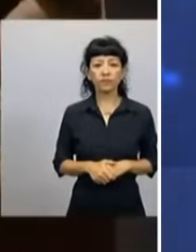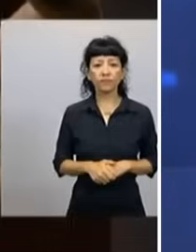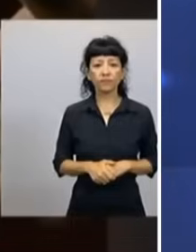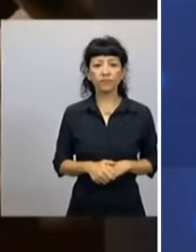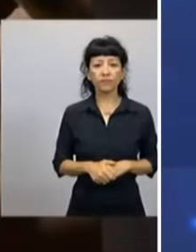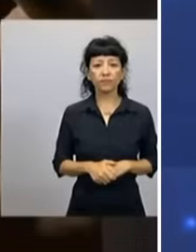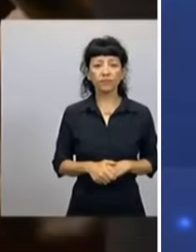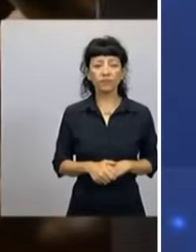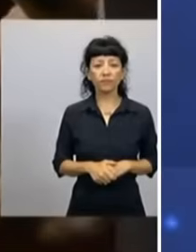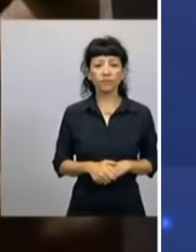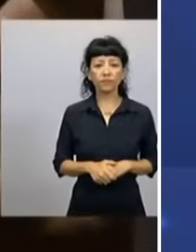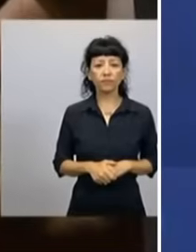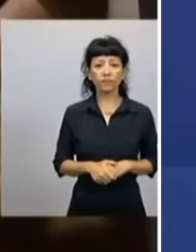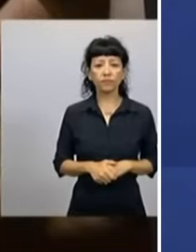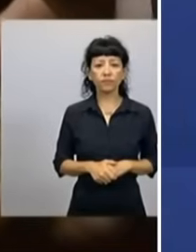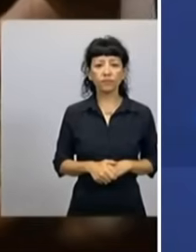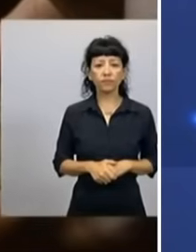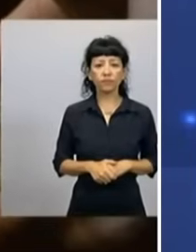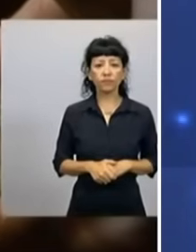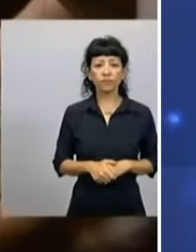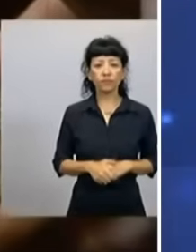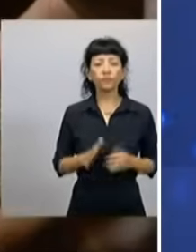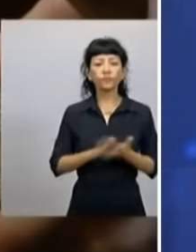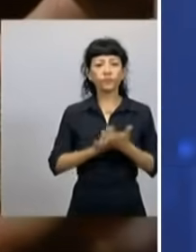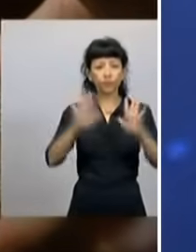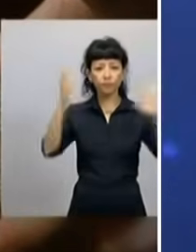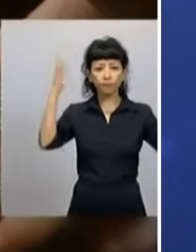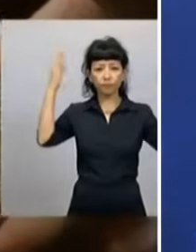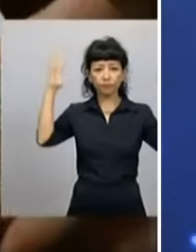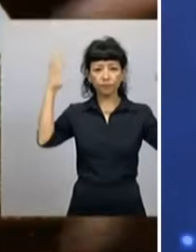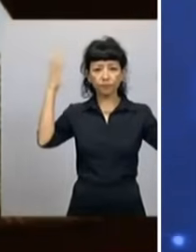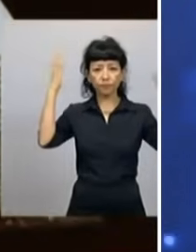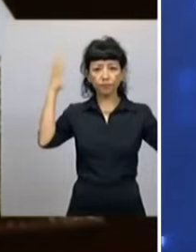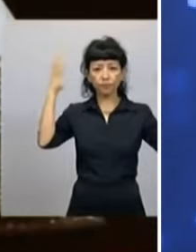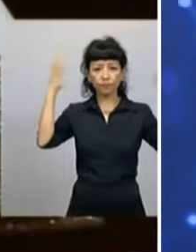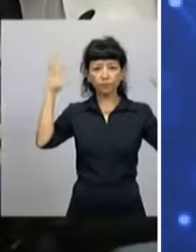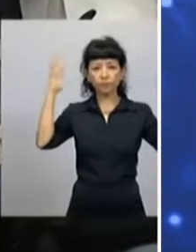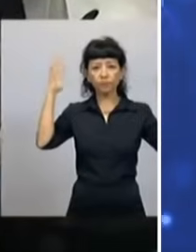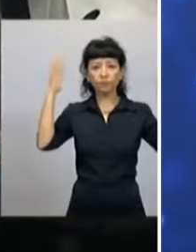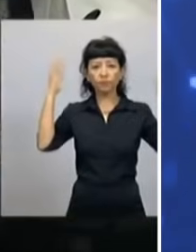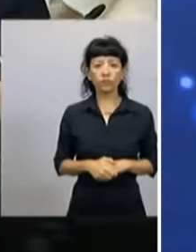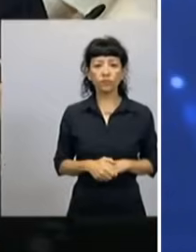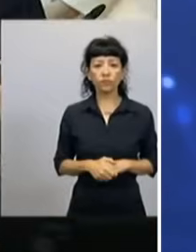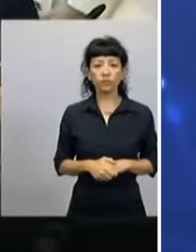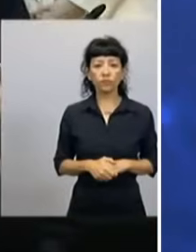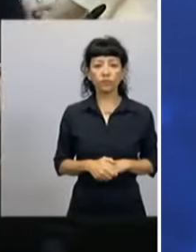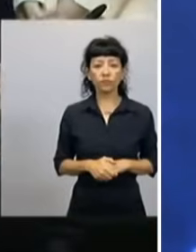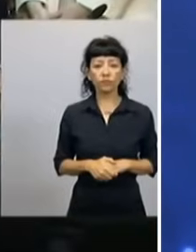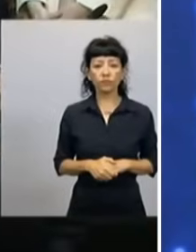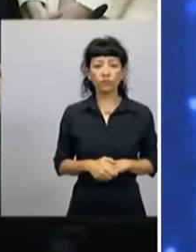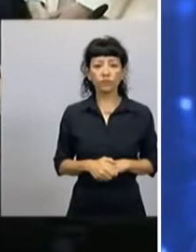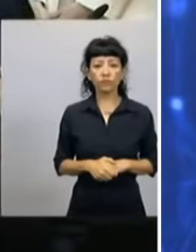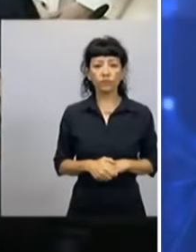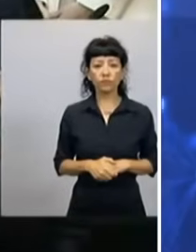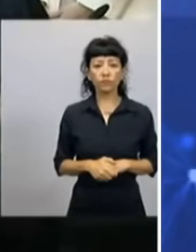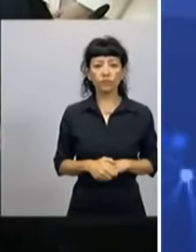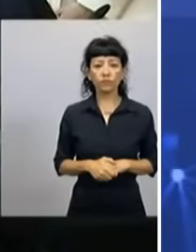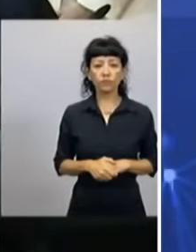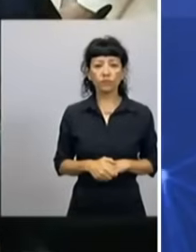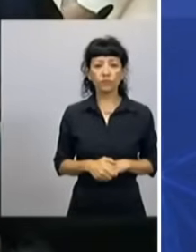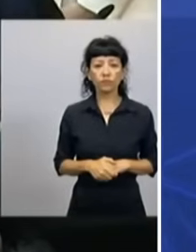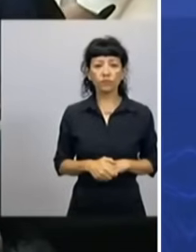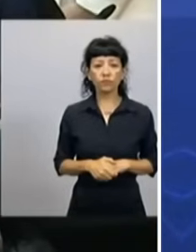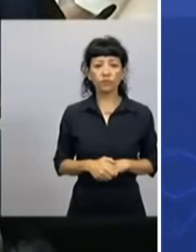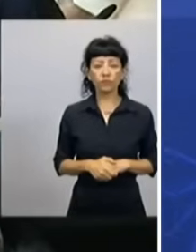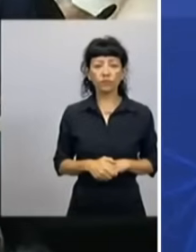China mantenga el swap financiero que le permite, digamos, un cierto mayor alivio, claro, un puente de flujo de dinero para